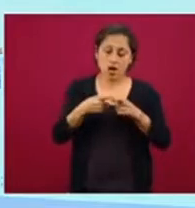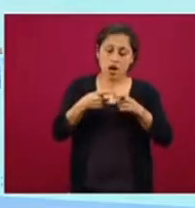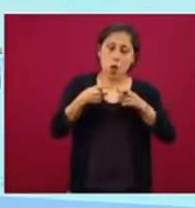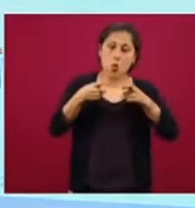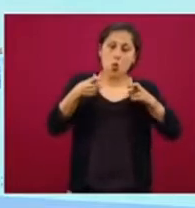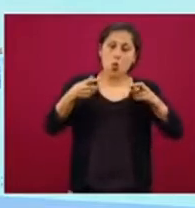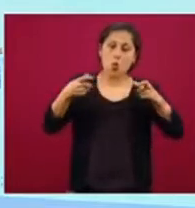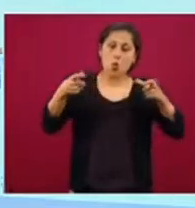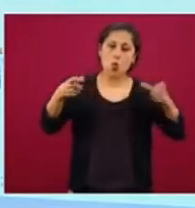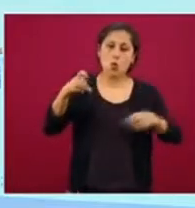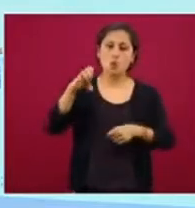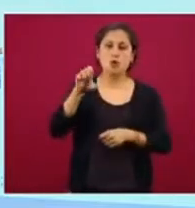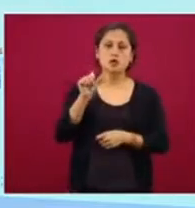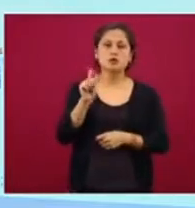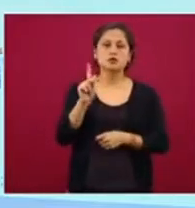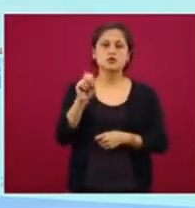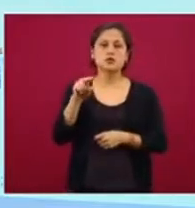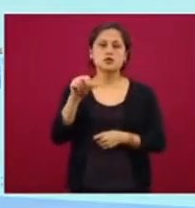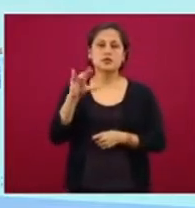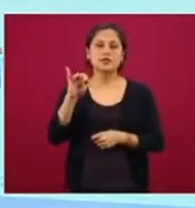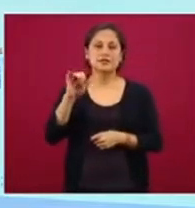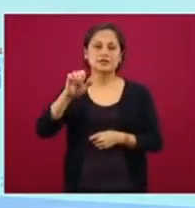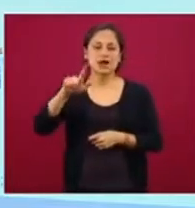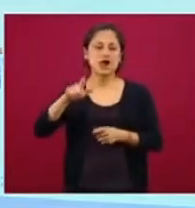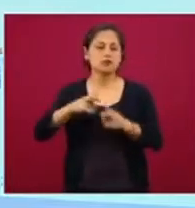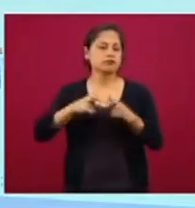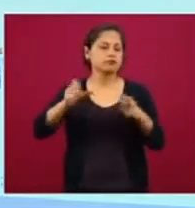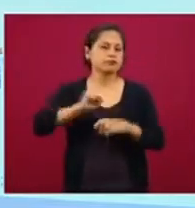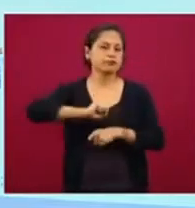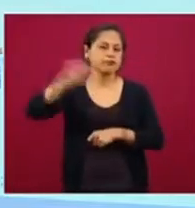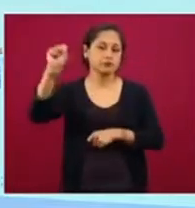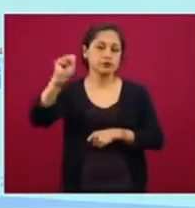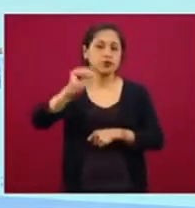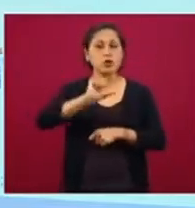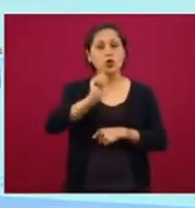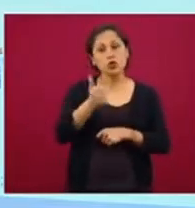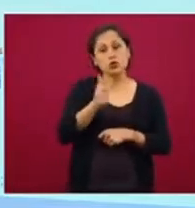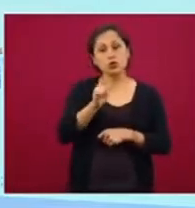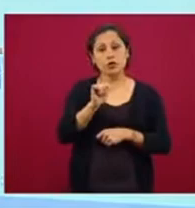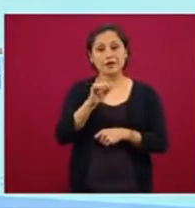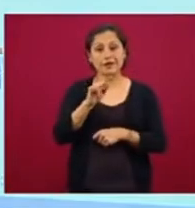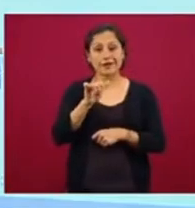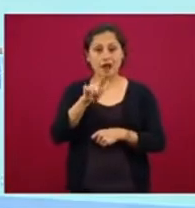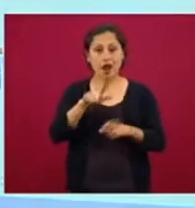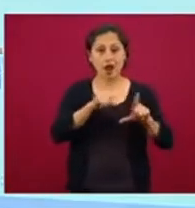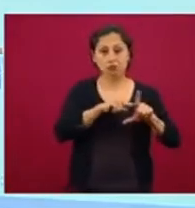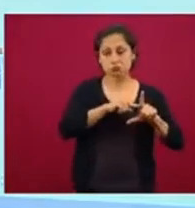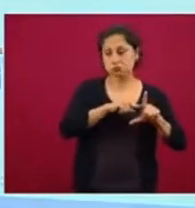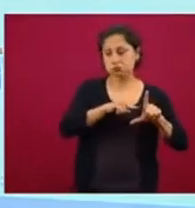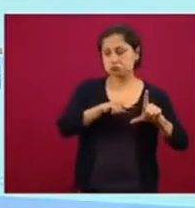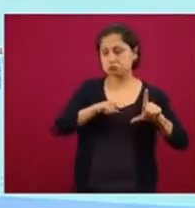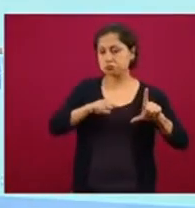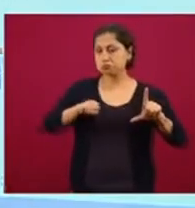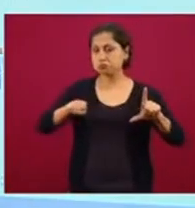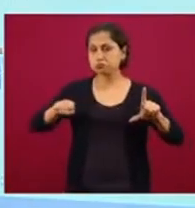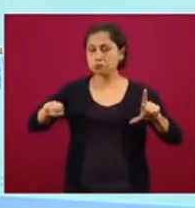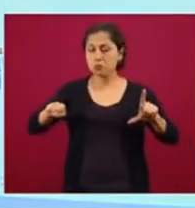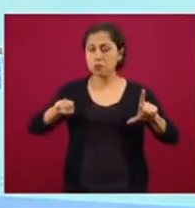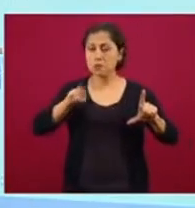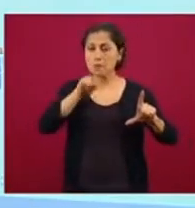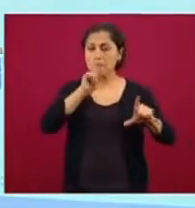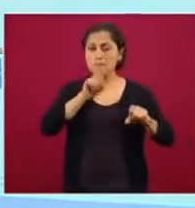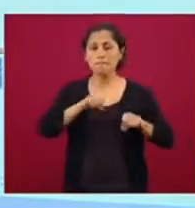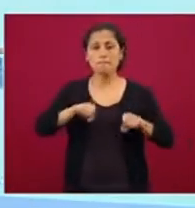Crecimiento exponencial. A diferencia de crecimiento lineal, que sería una línea recta. La cantidad de casos del día siguiente es la